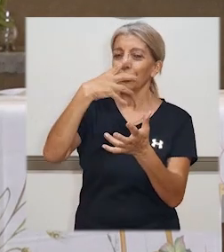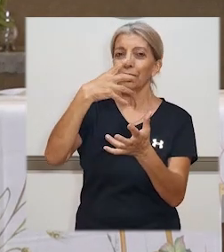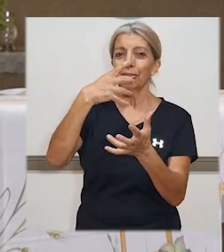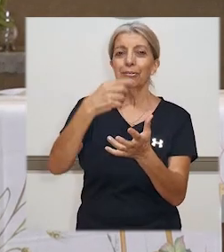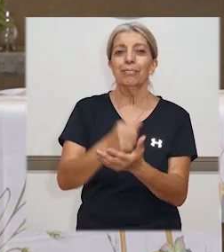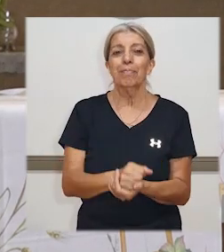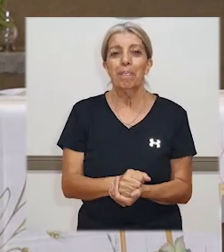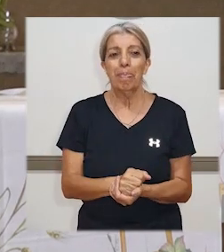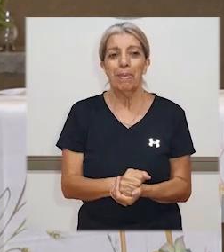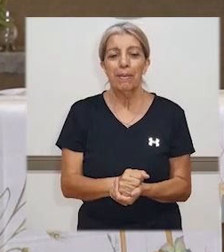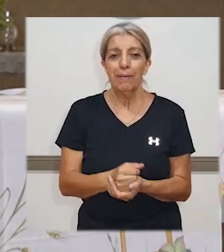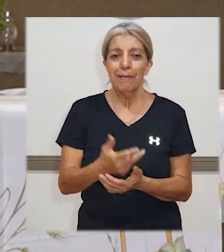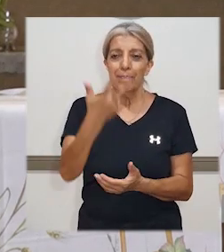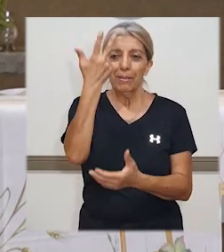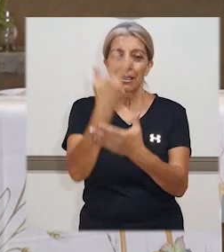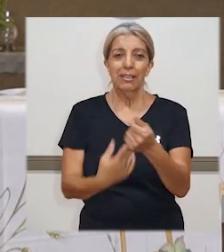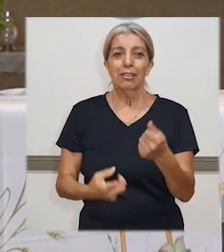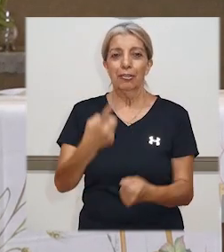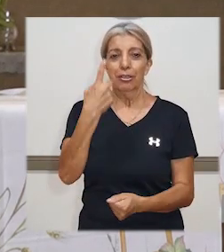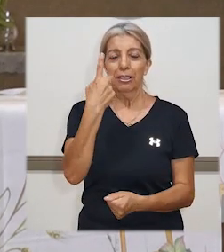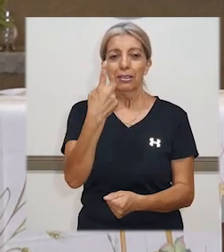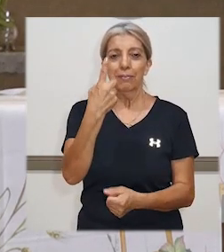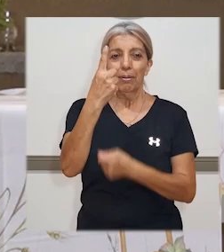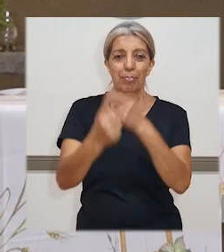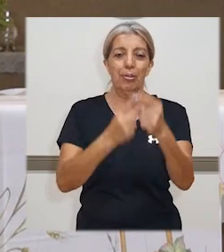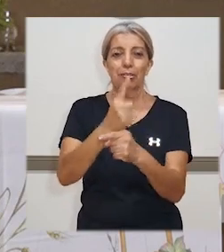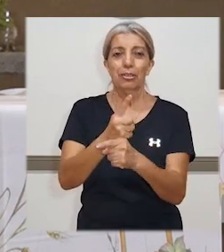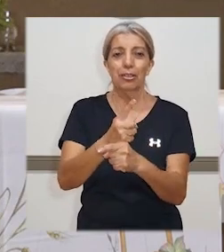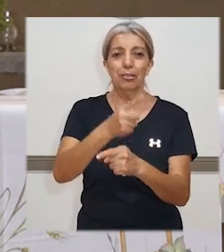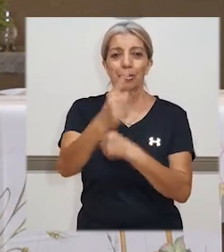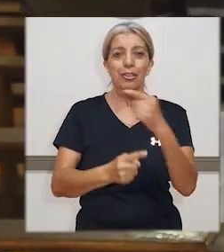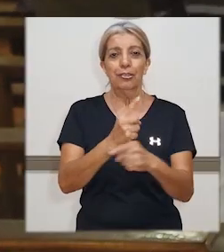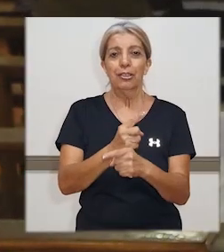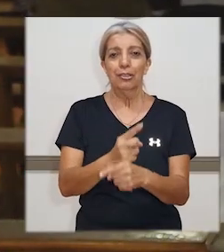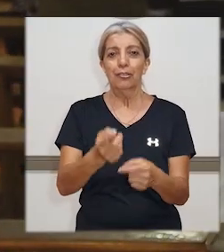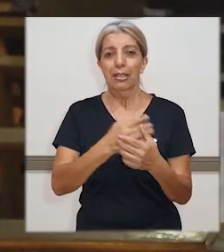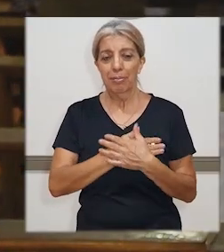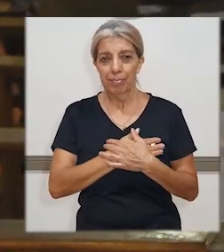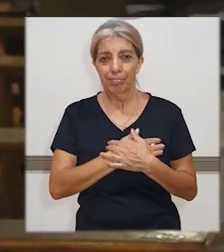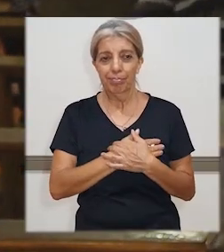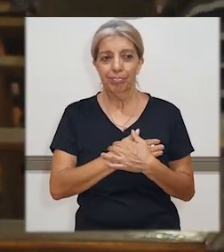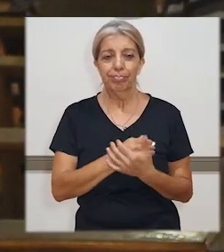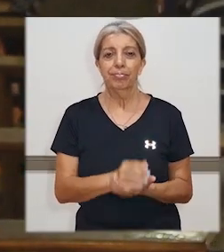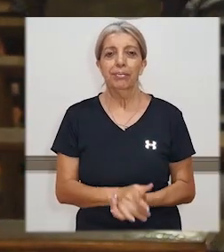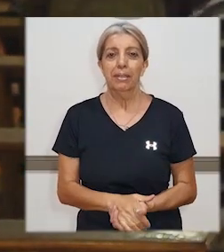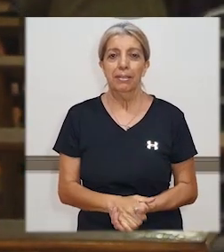reina contigo en la unidad del Espíritu Santo y es Dios por los siglos de los siglos. Amén. Amén.